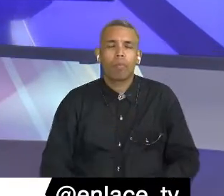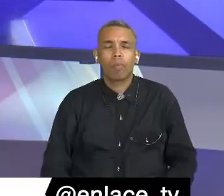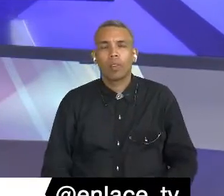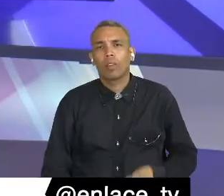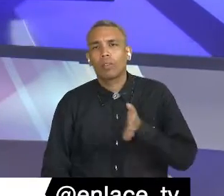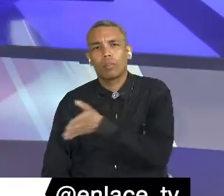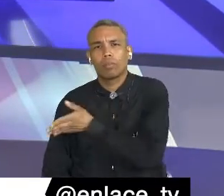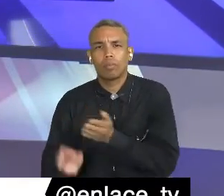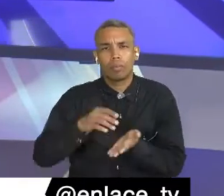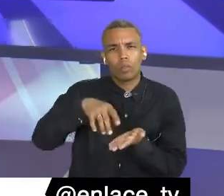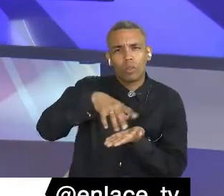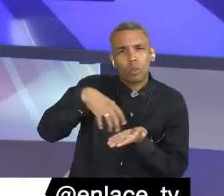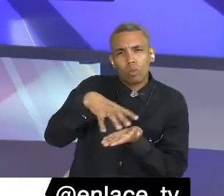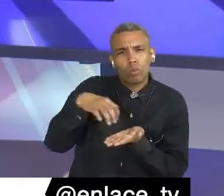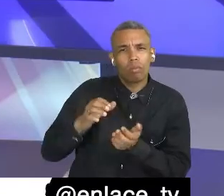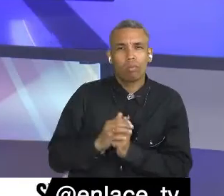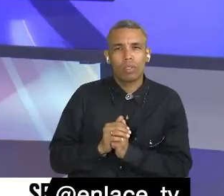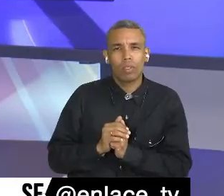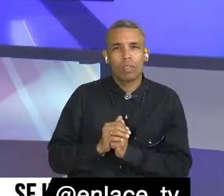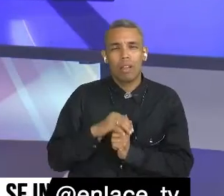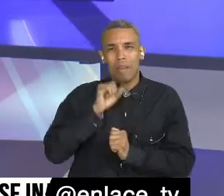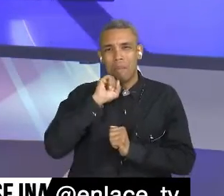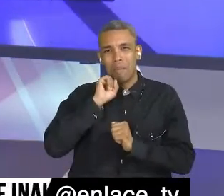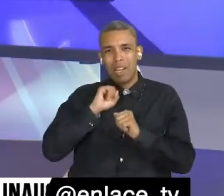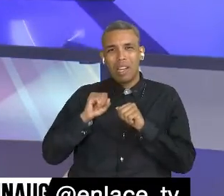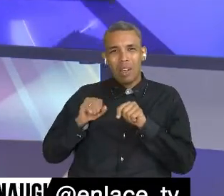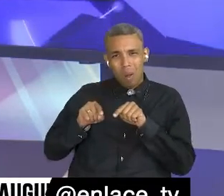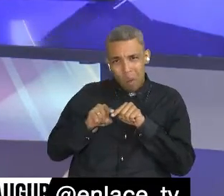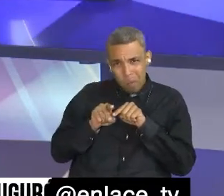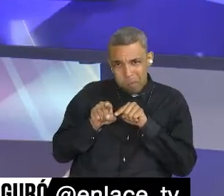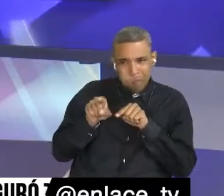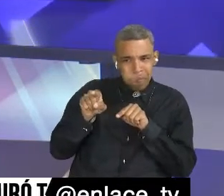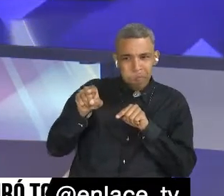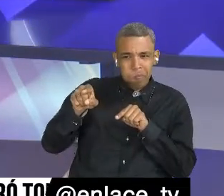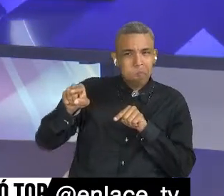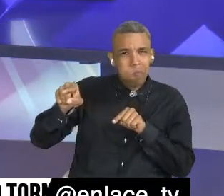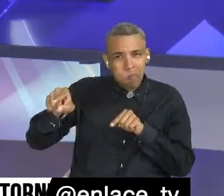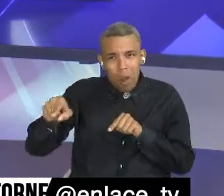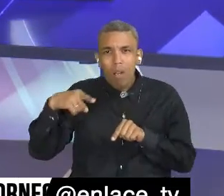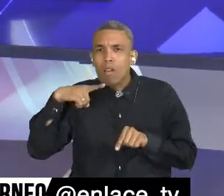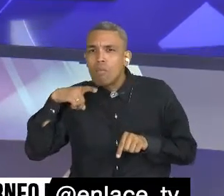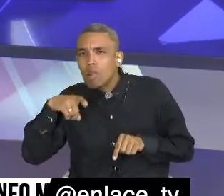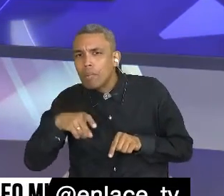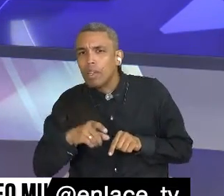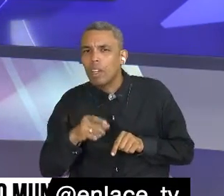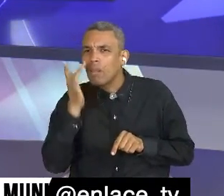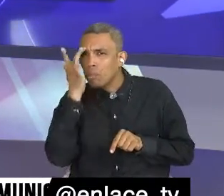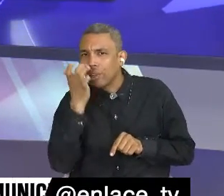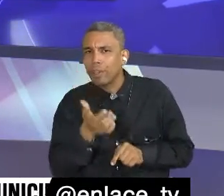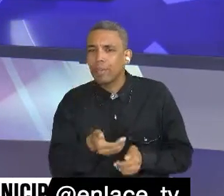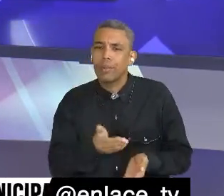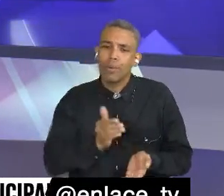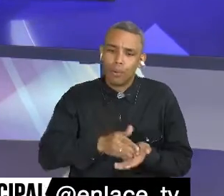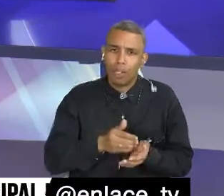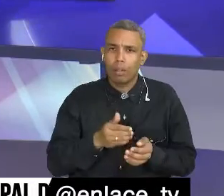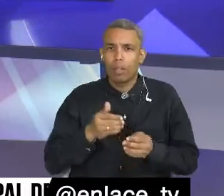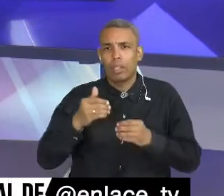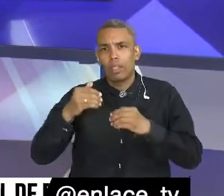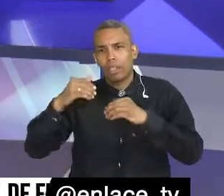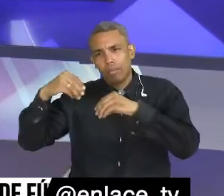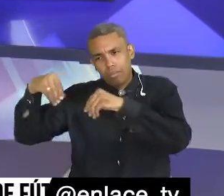departamento, por varias horas el paso en la vía que de Barranca Bermeja conduce a Bucaramanga estuvo cerrada por un derrumbe que fue provocado por las